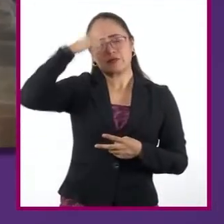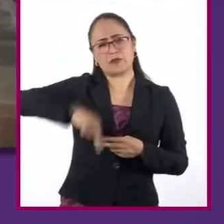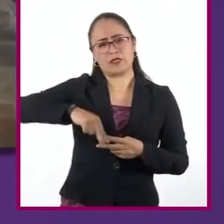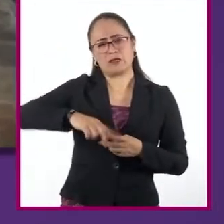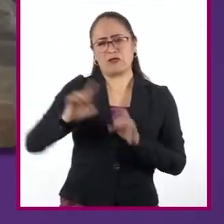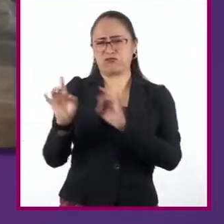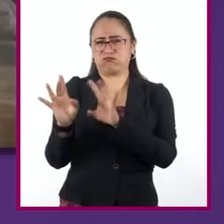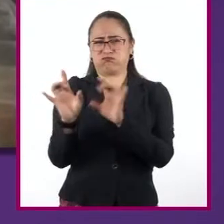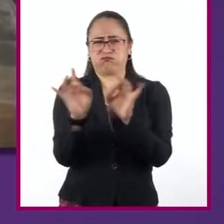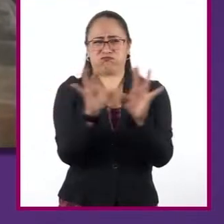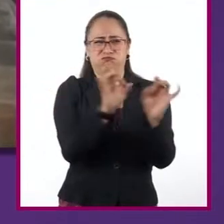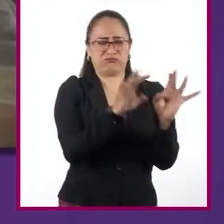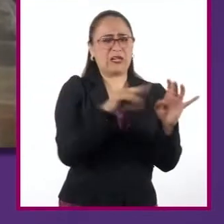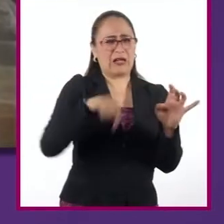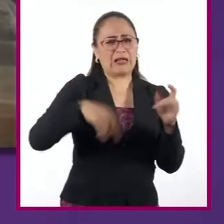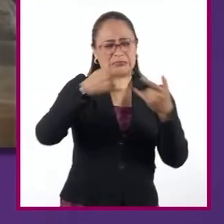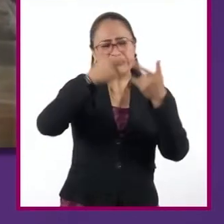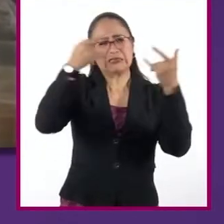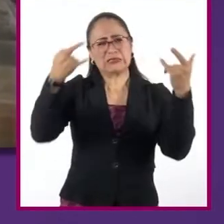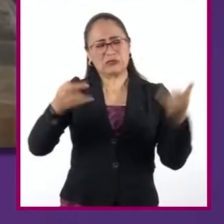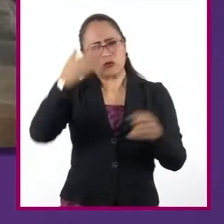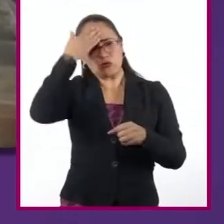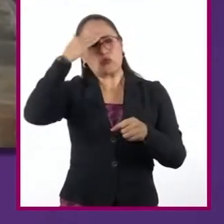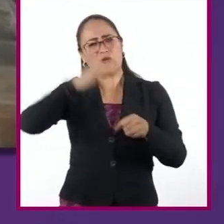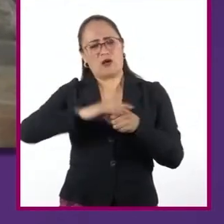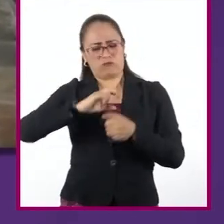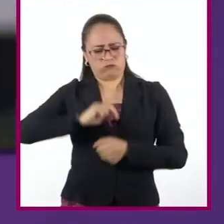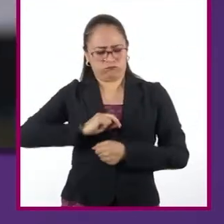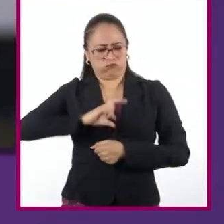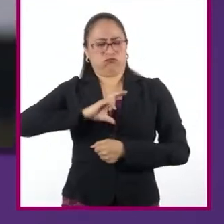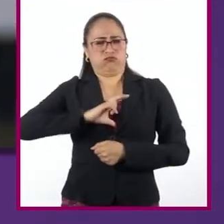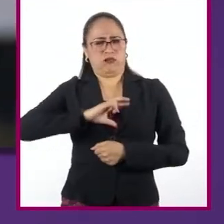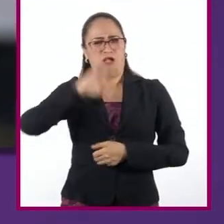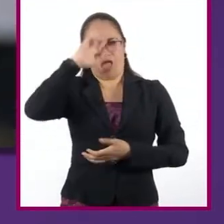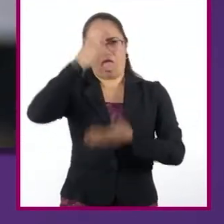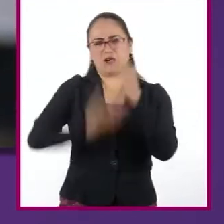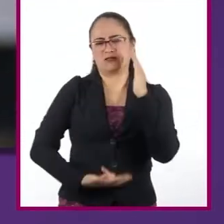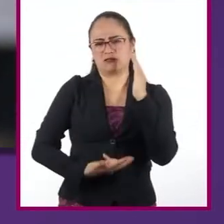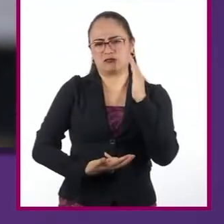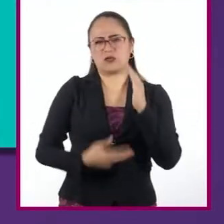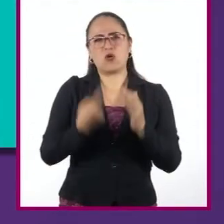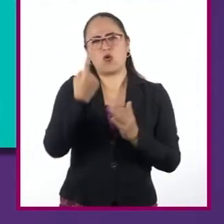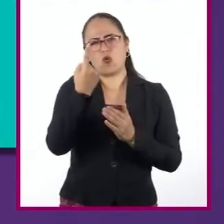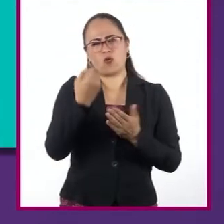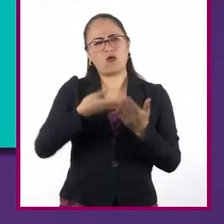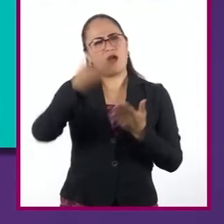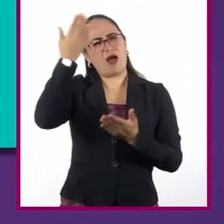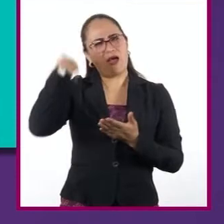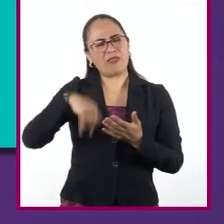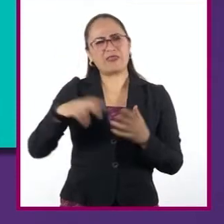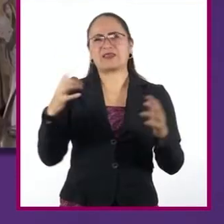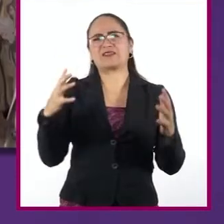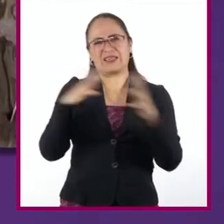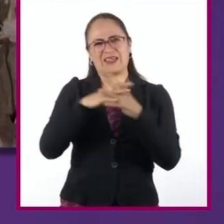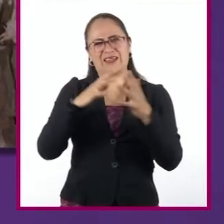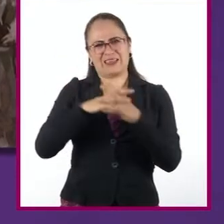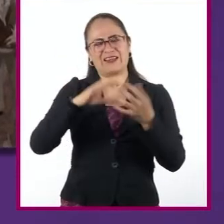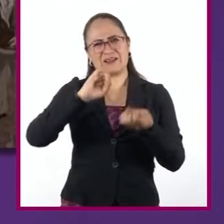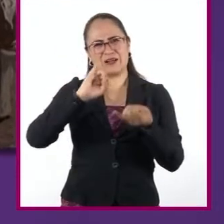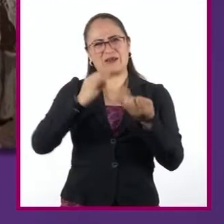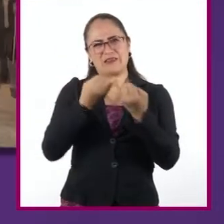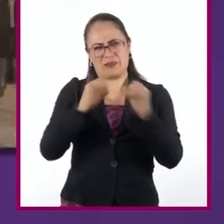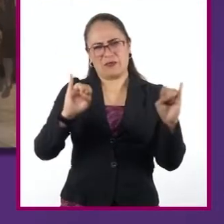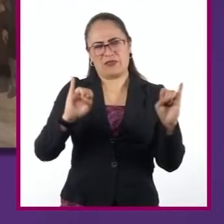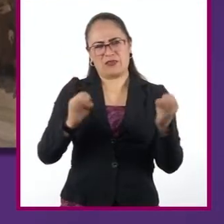vivido varios episodios históricos donde la dignidad humana ha sido vulnerada. Uno de ellos se presentó después de la Guerra de Independencia y durante la